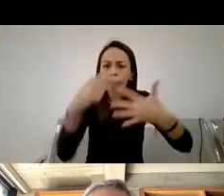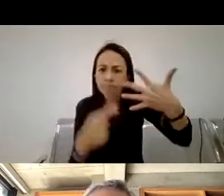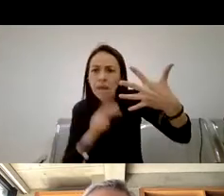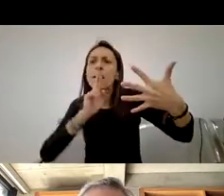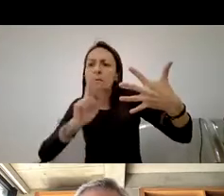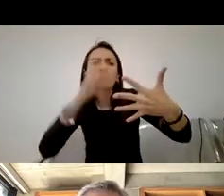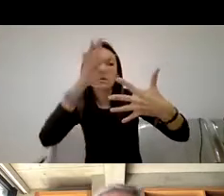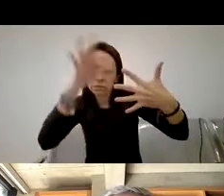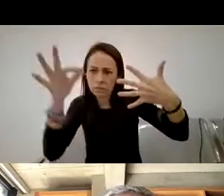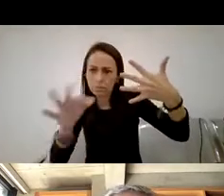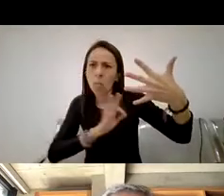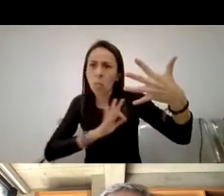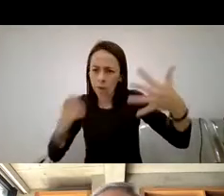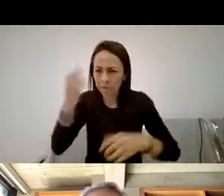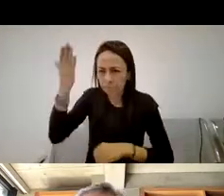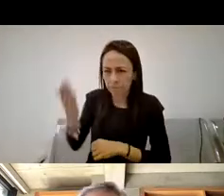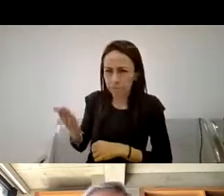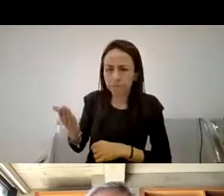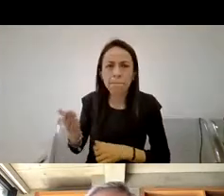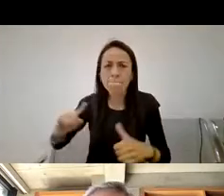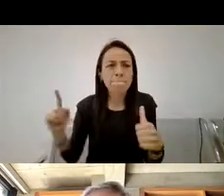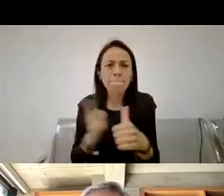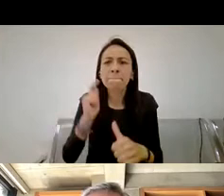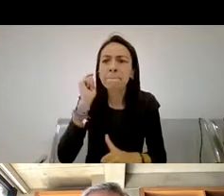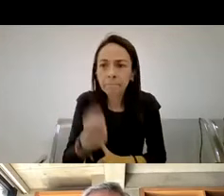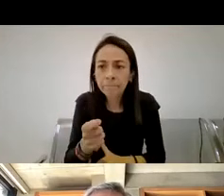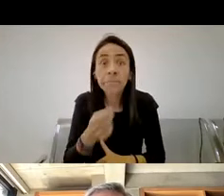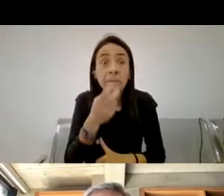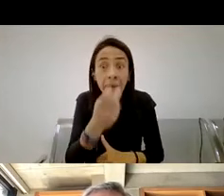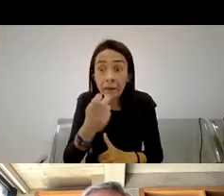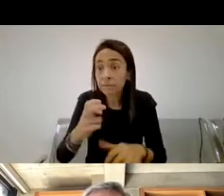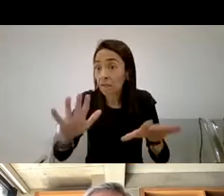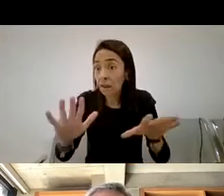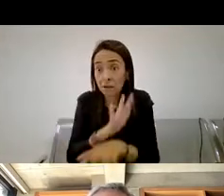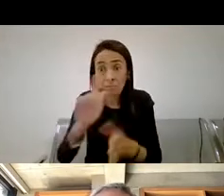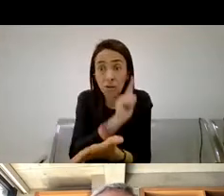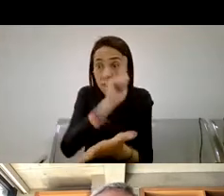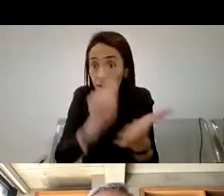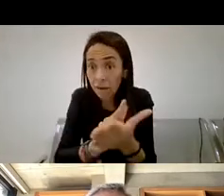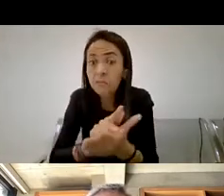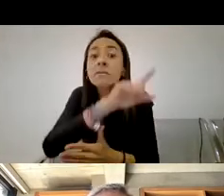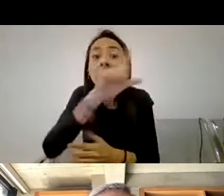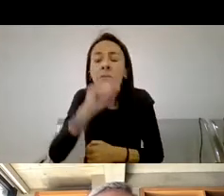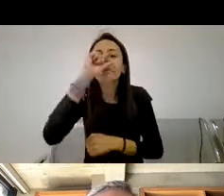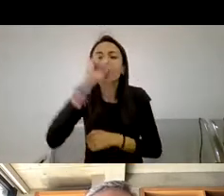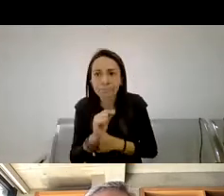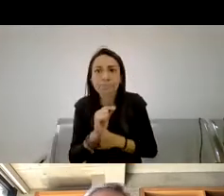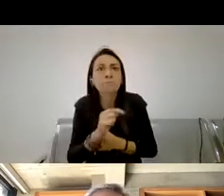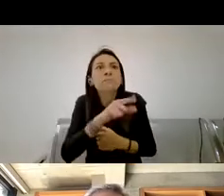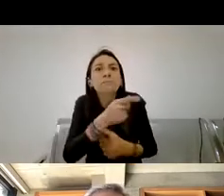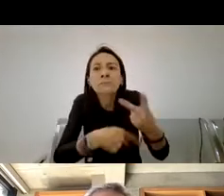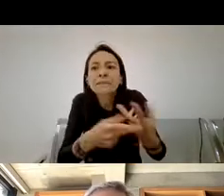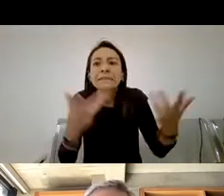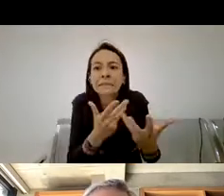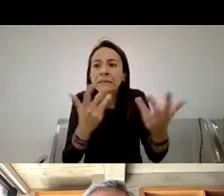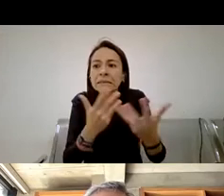hablando en el primero hablamos de la afectación que puede tener a los ingresos la reforma, en este hablamos de la afectación que puede tener a